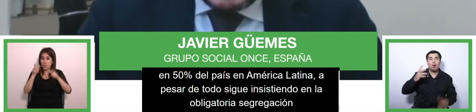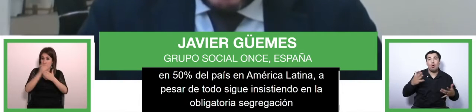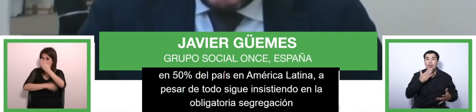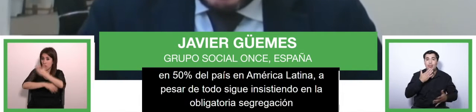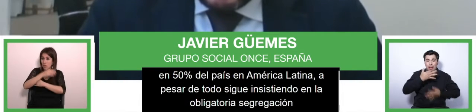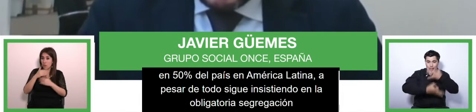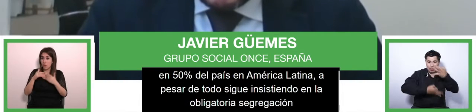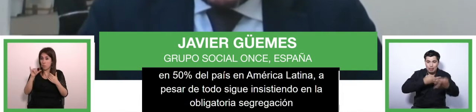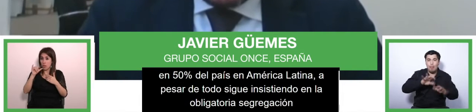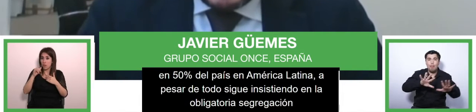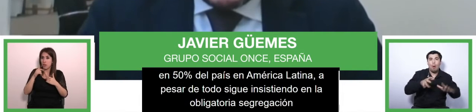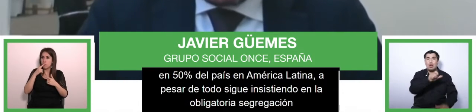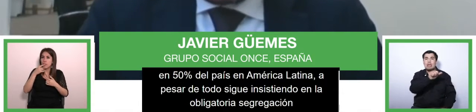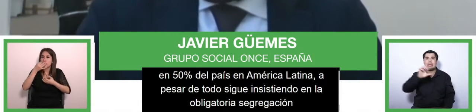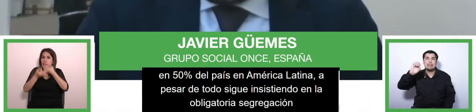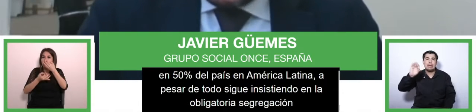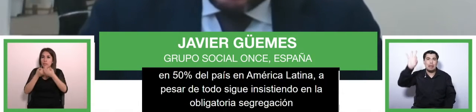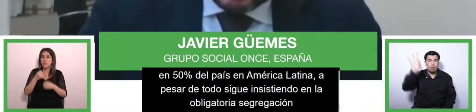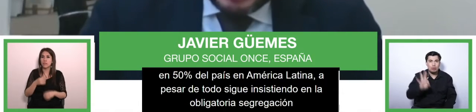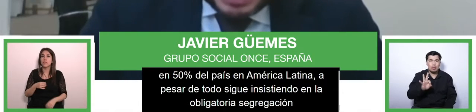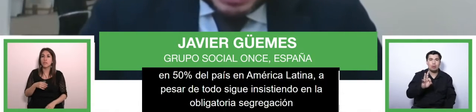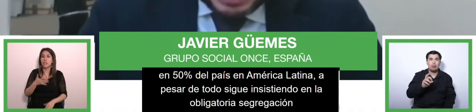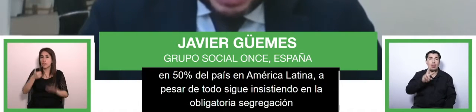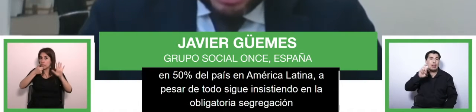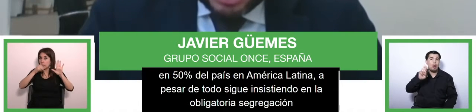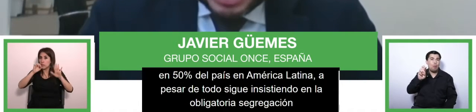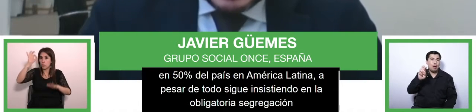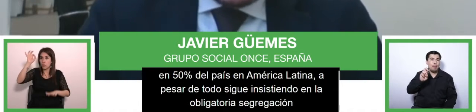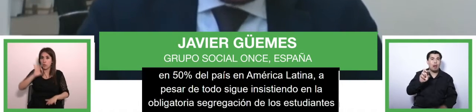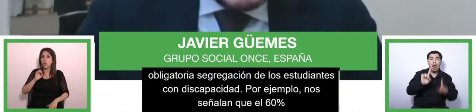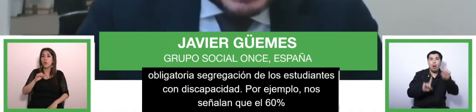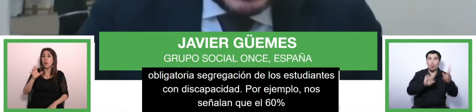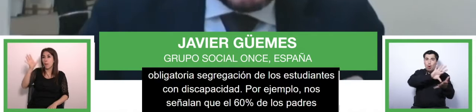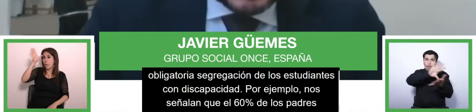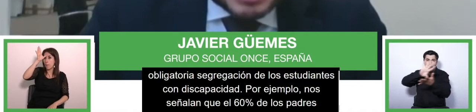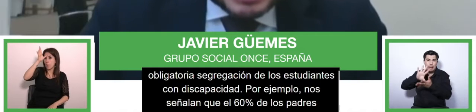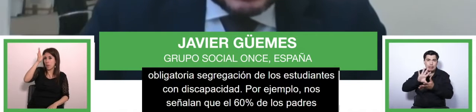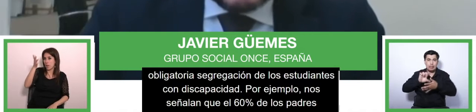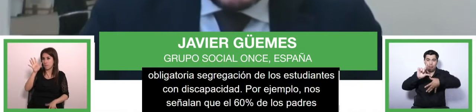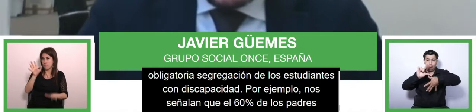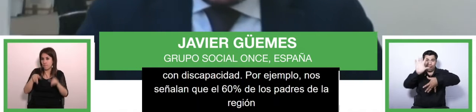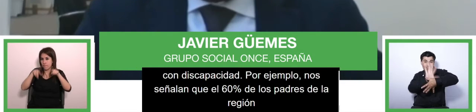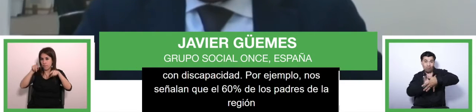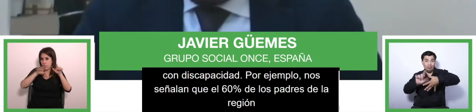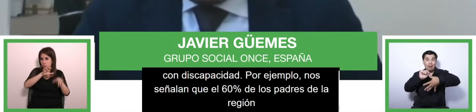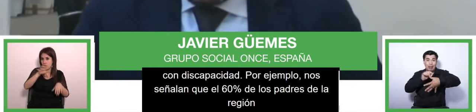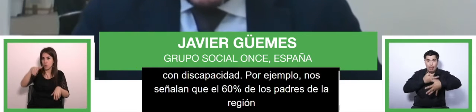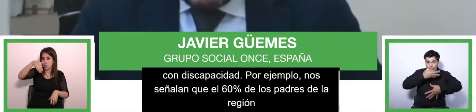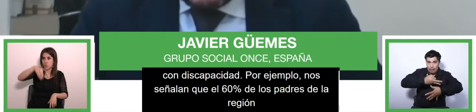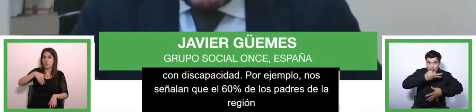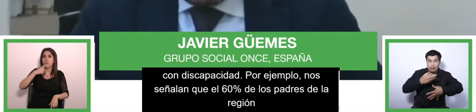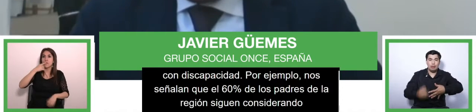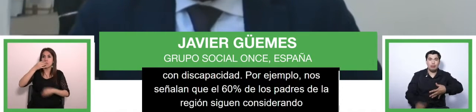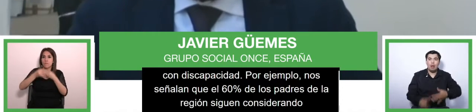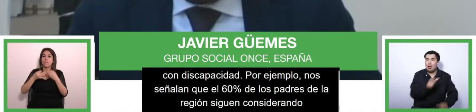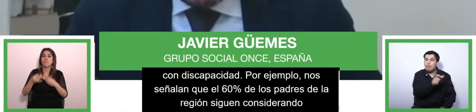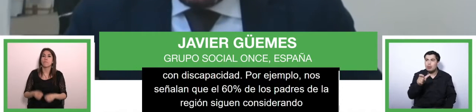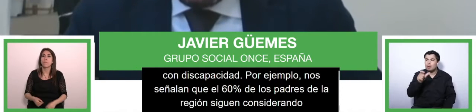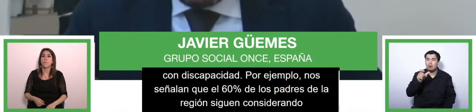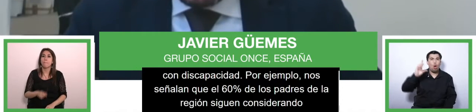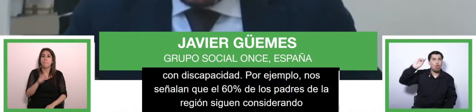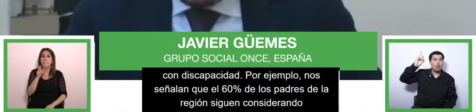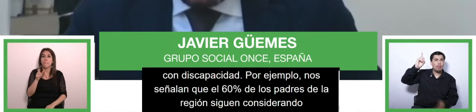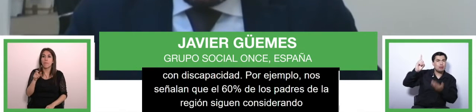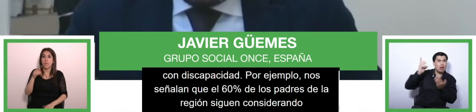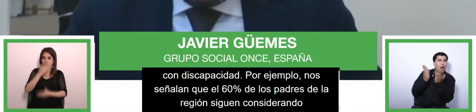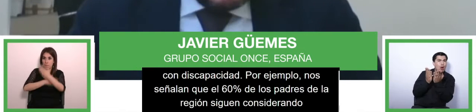el 60% de los padres en algunos países de la región siguen considerando a los alumnos con discapacidad como un